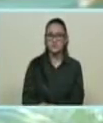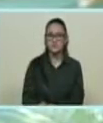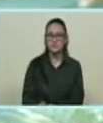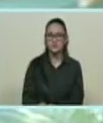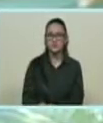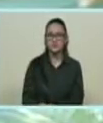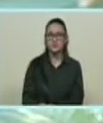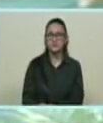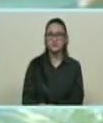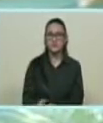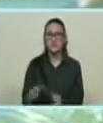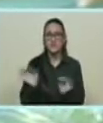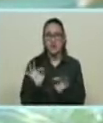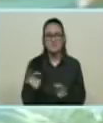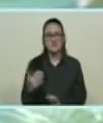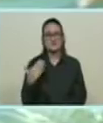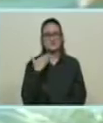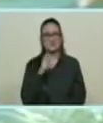de manera cruel.